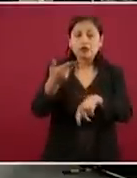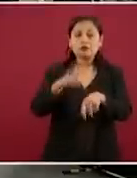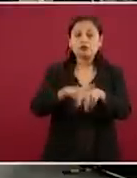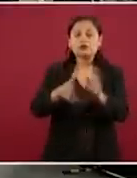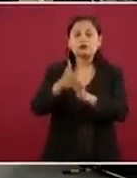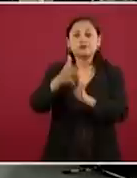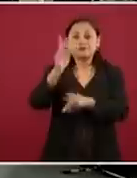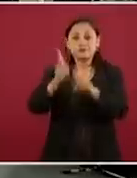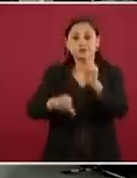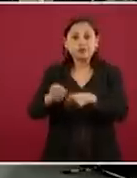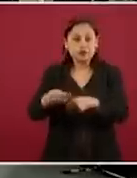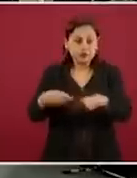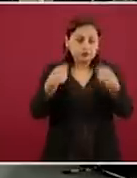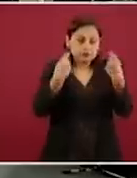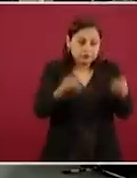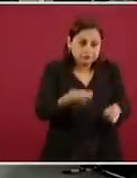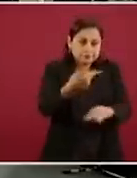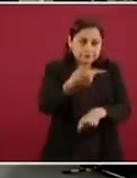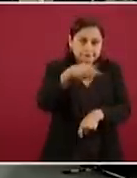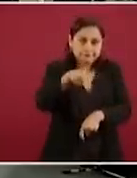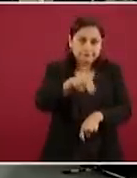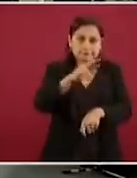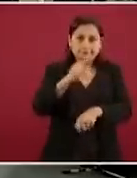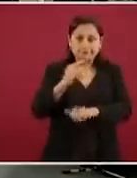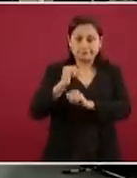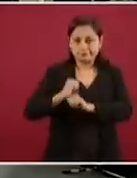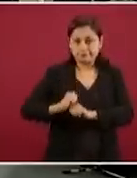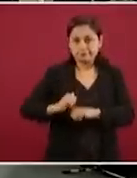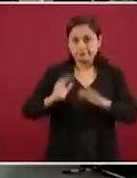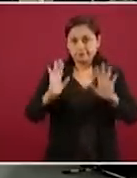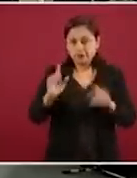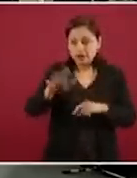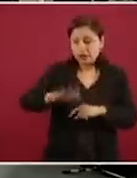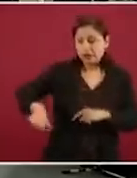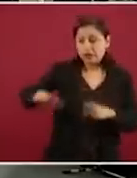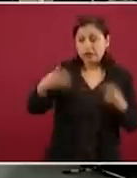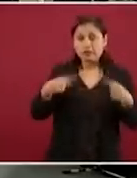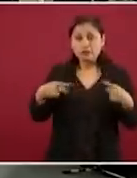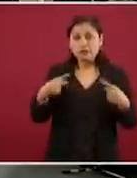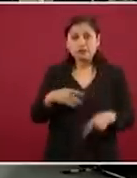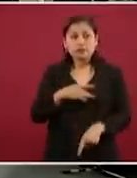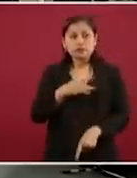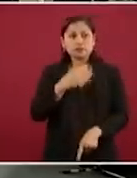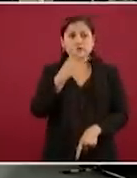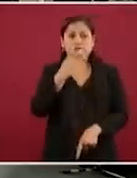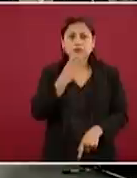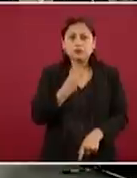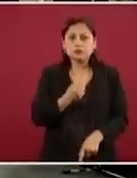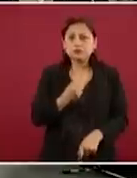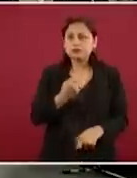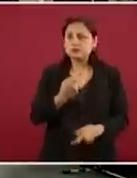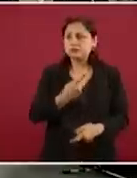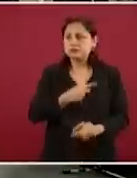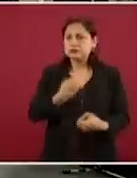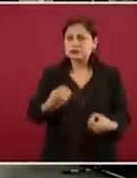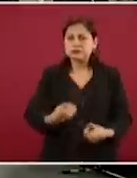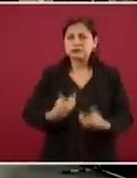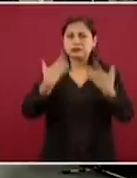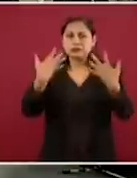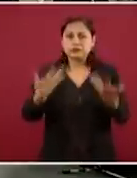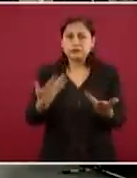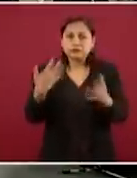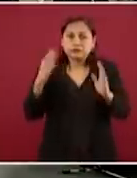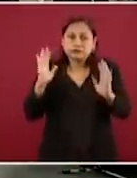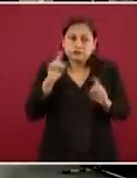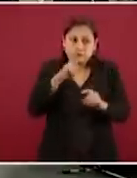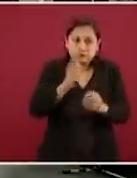sola, abandonada. Entonces, también me gustaría decirle que hoy, que va a estar por Sonora la semana que entra, no sé exactamente qué